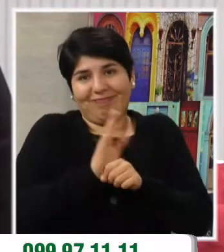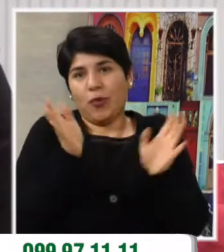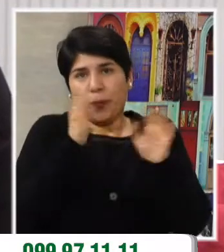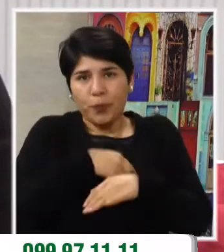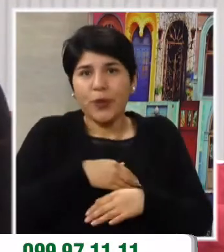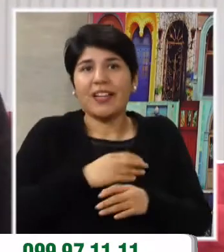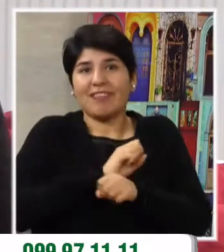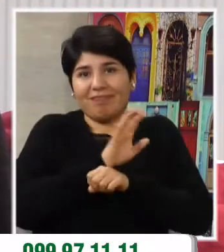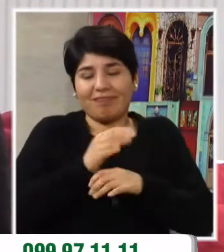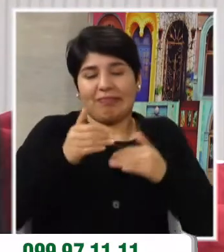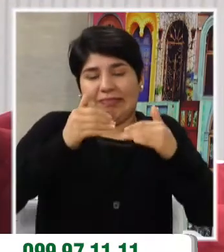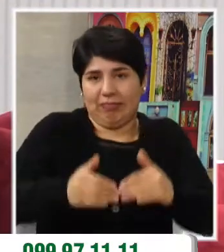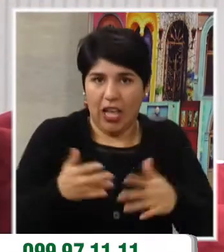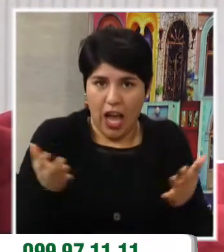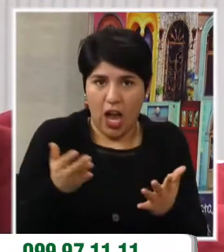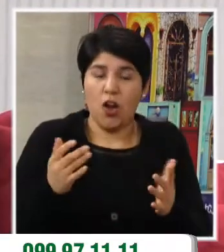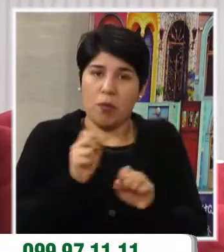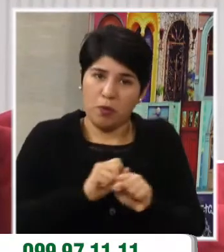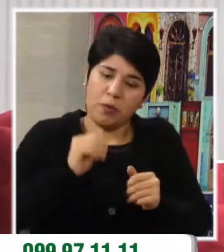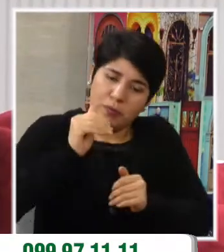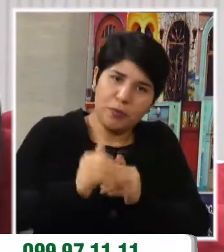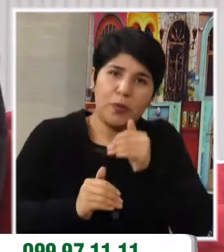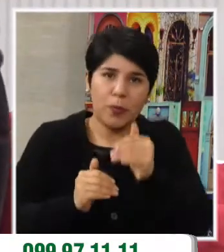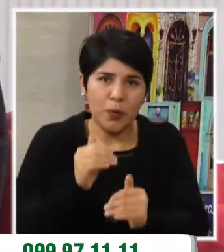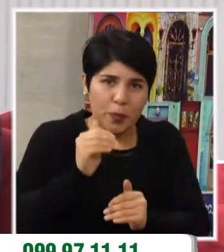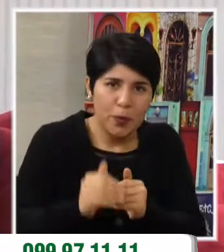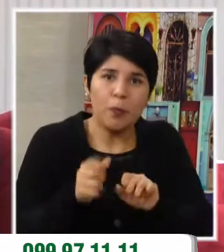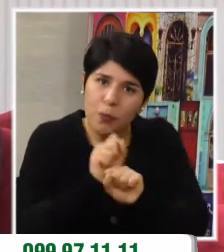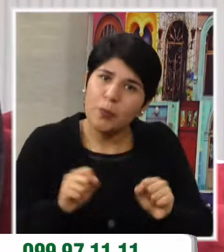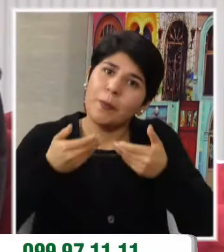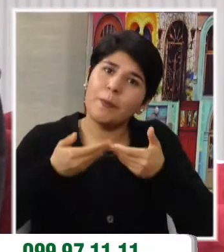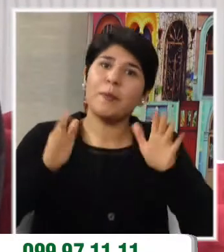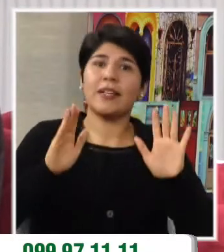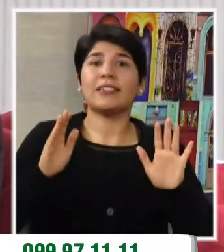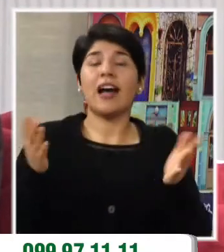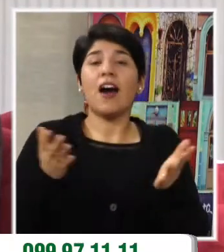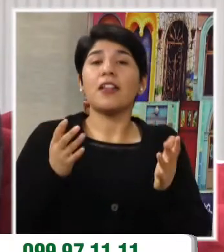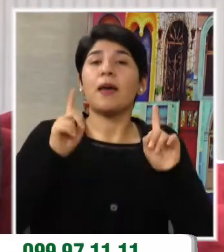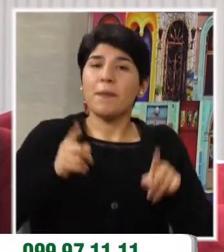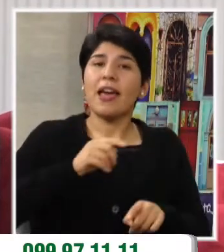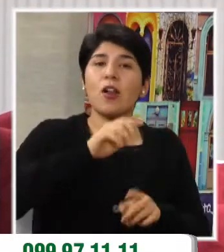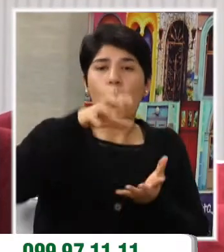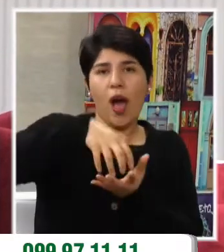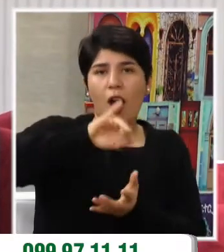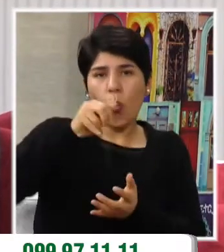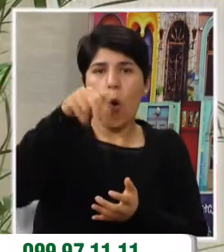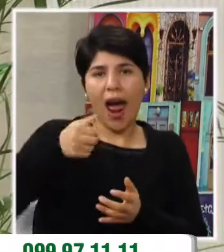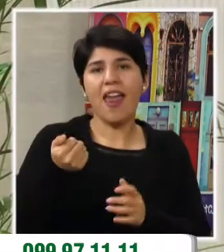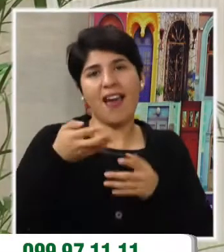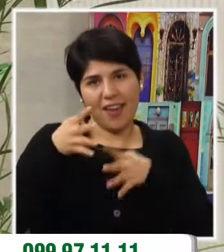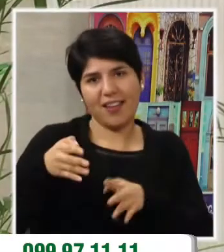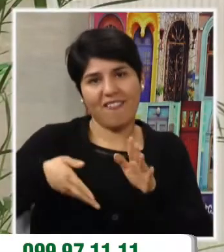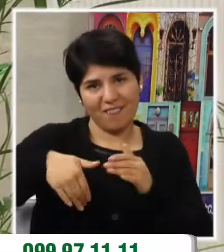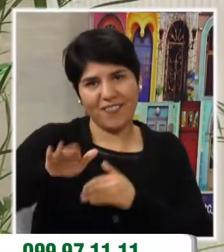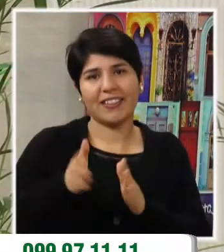la pandemia lo va permitiendo nosotros vamos avanzando un poquito más y también pensamos hacerlo en juana guerra como se viene